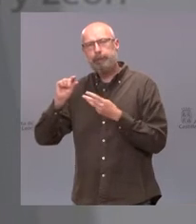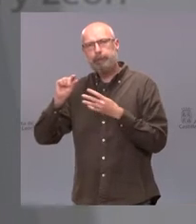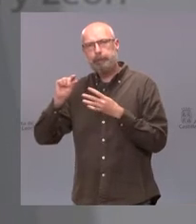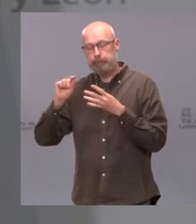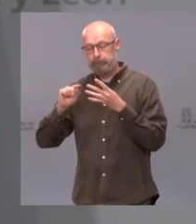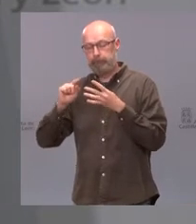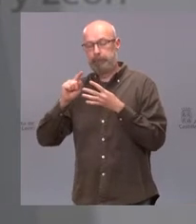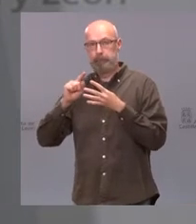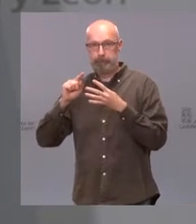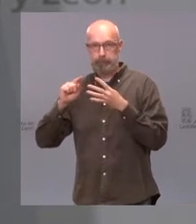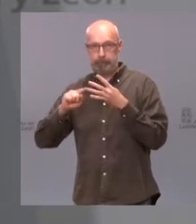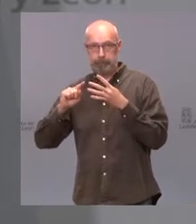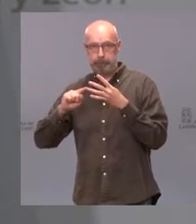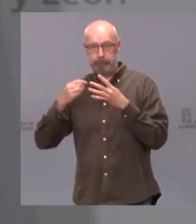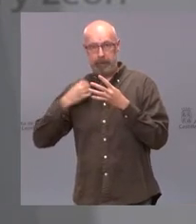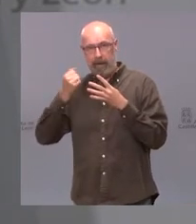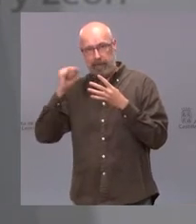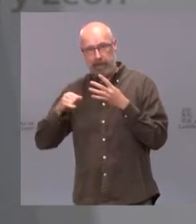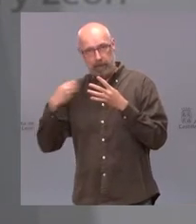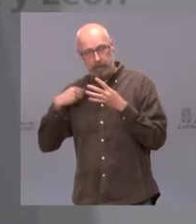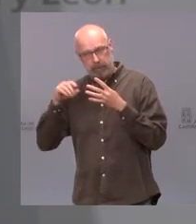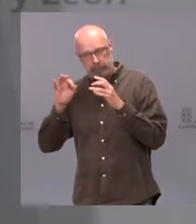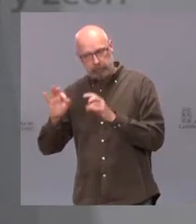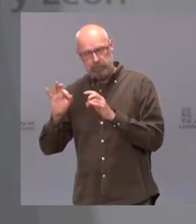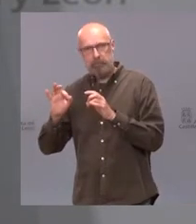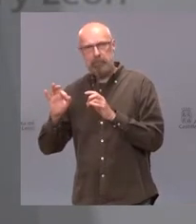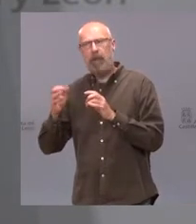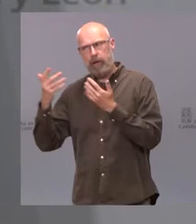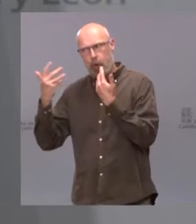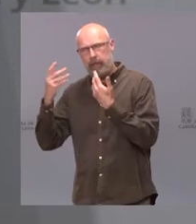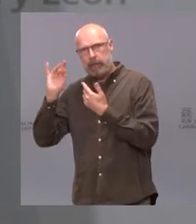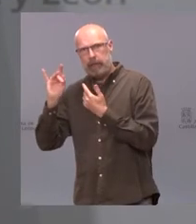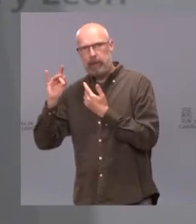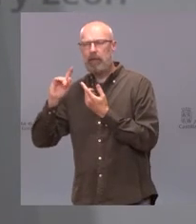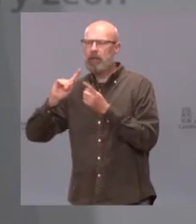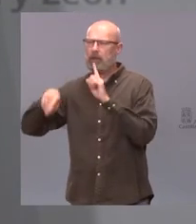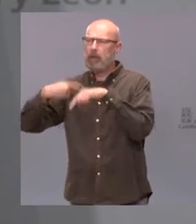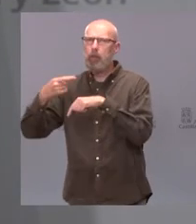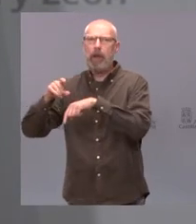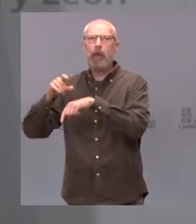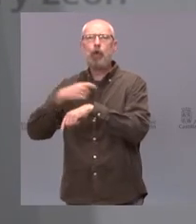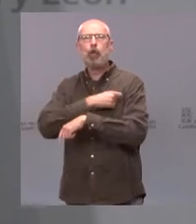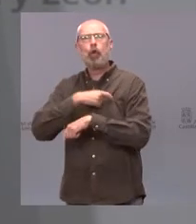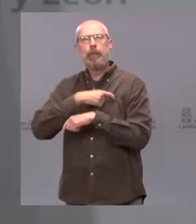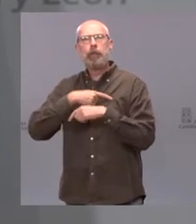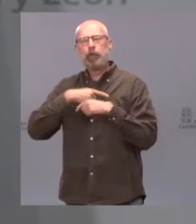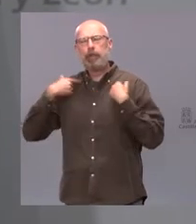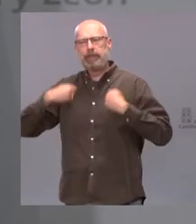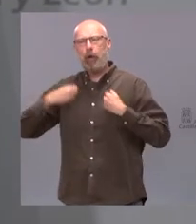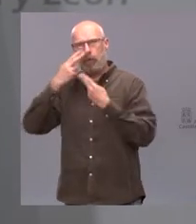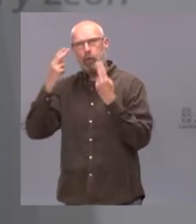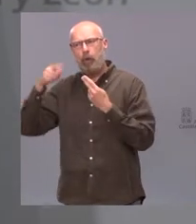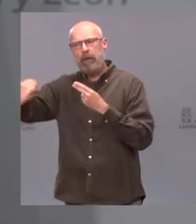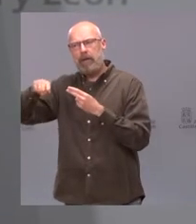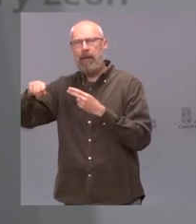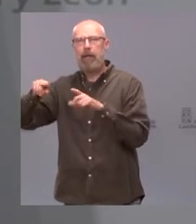de Astra, se recomienda utilizar la segunda dosis de Astra, a la Comisión de Salud Pública, donde ya en vez de técnicos hay